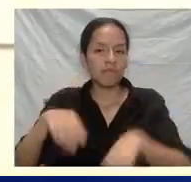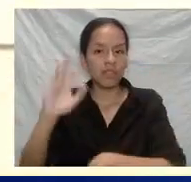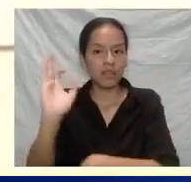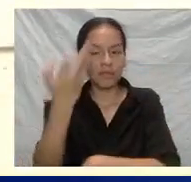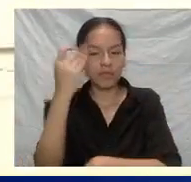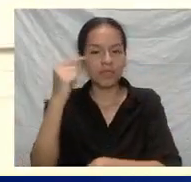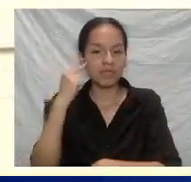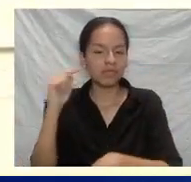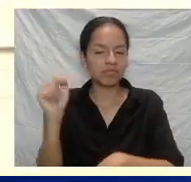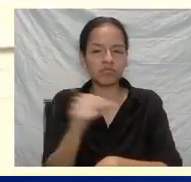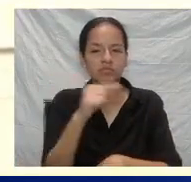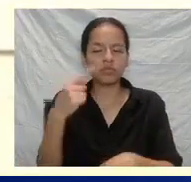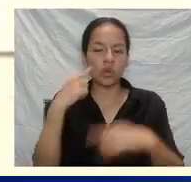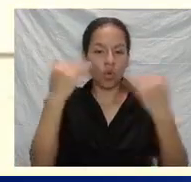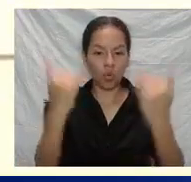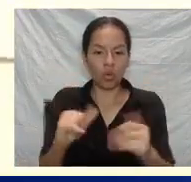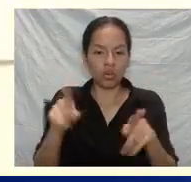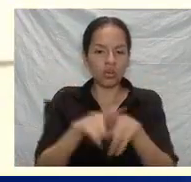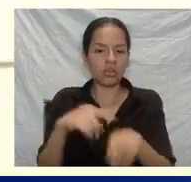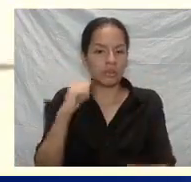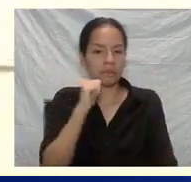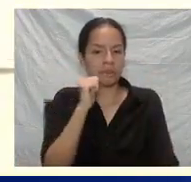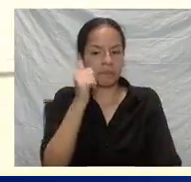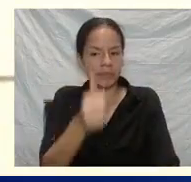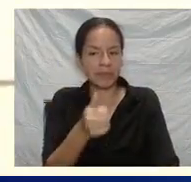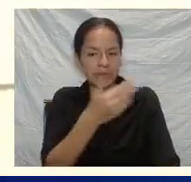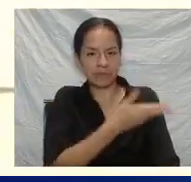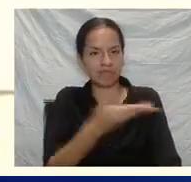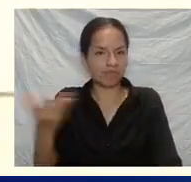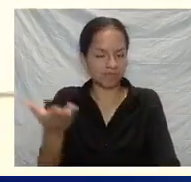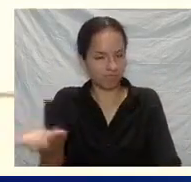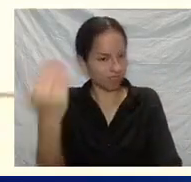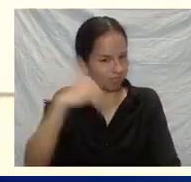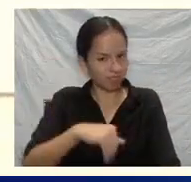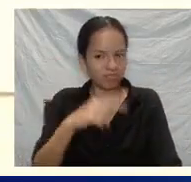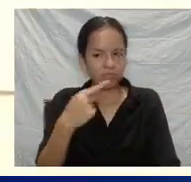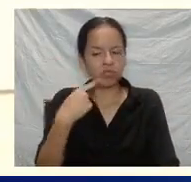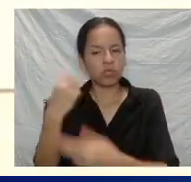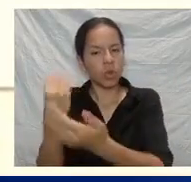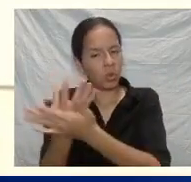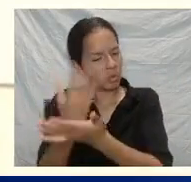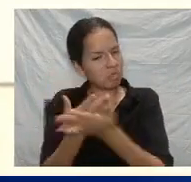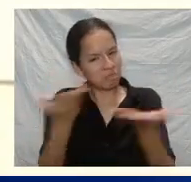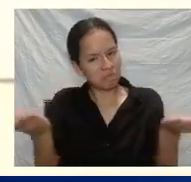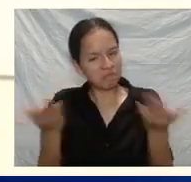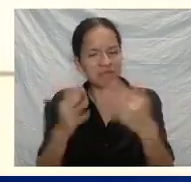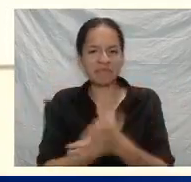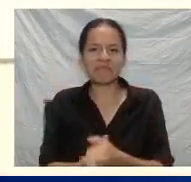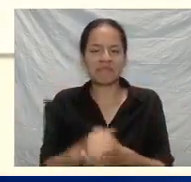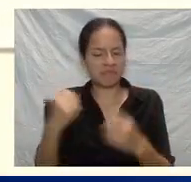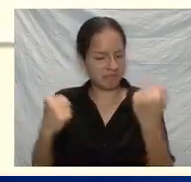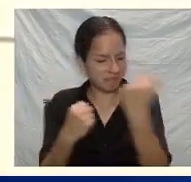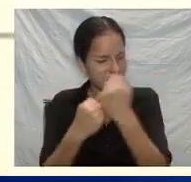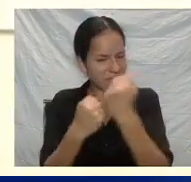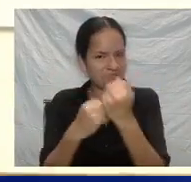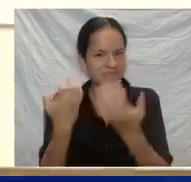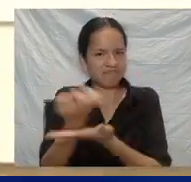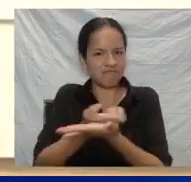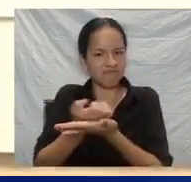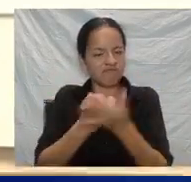hoy día y mañana sin parar para comprar para la reactivación económica